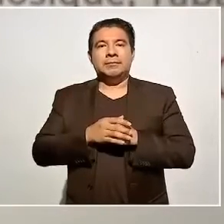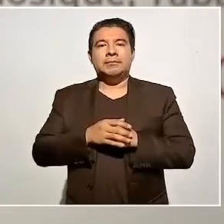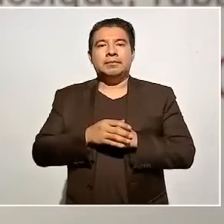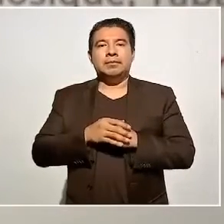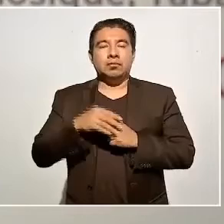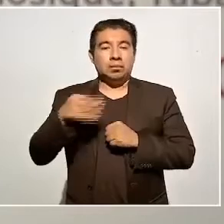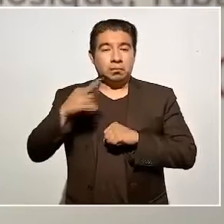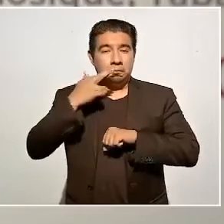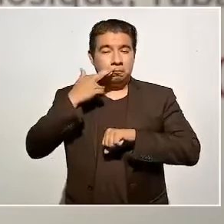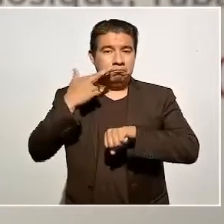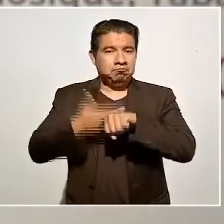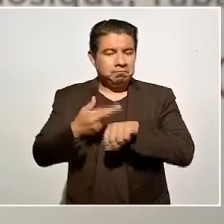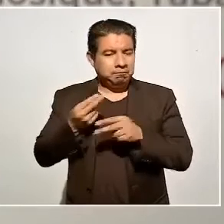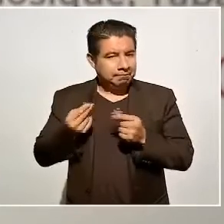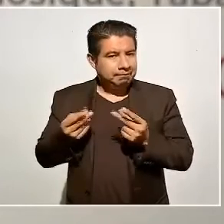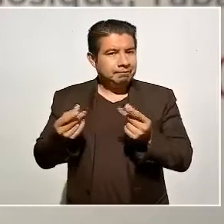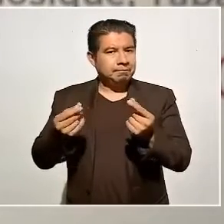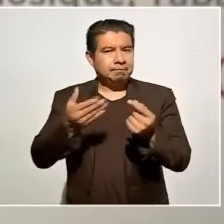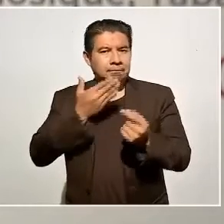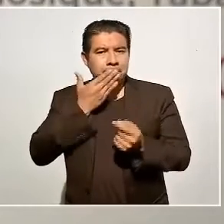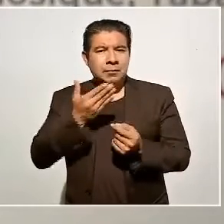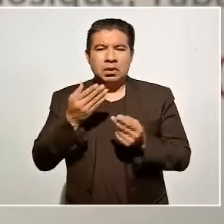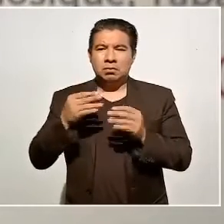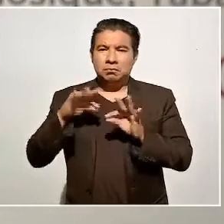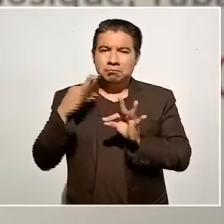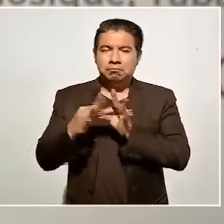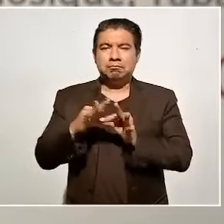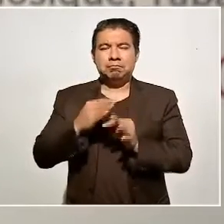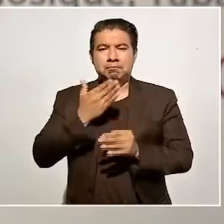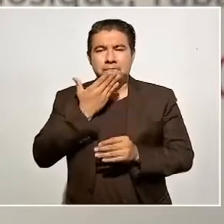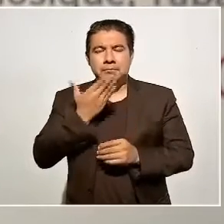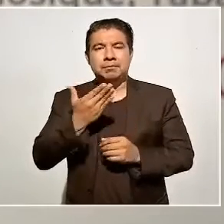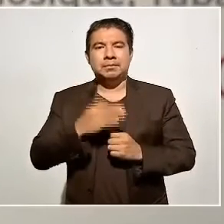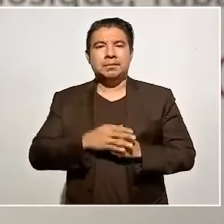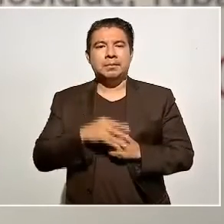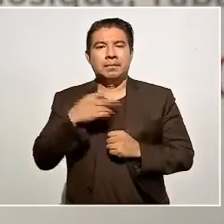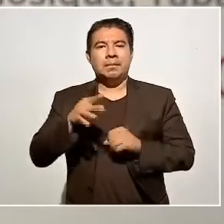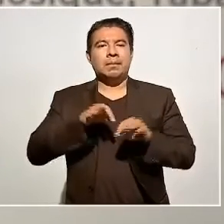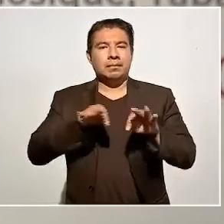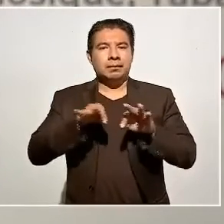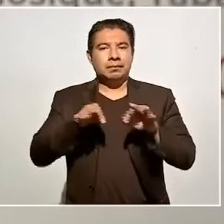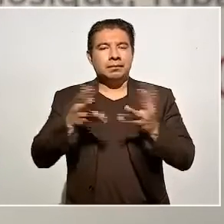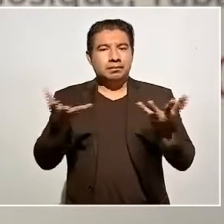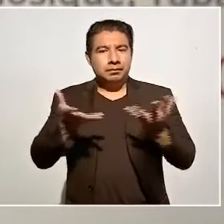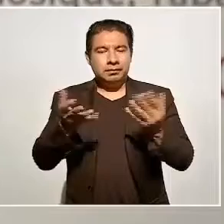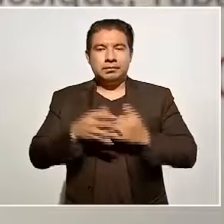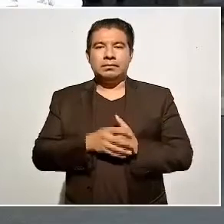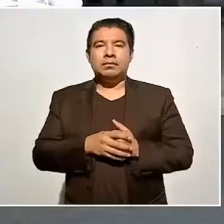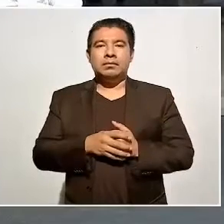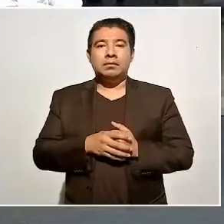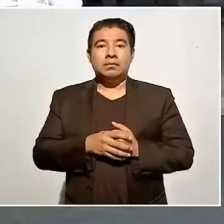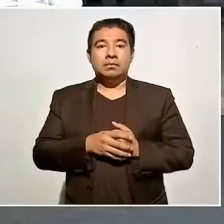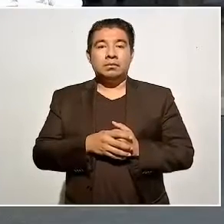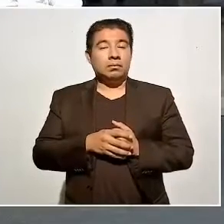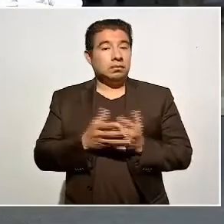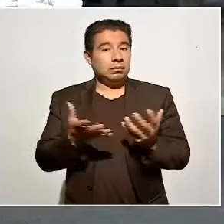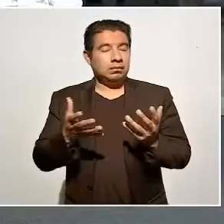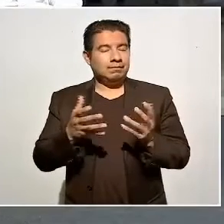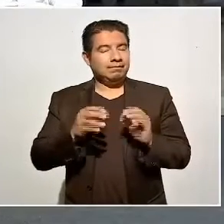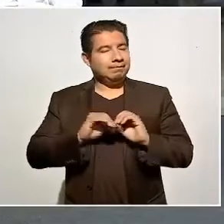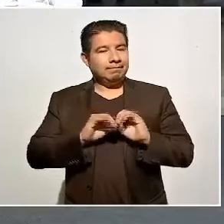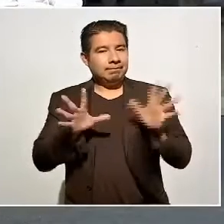trabajo responsable que están realizando. Es de gran